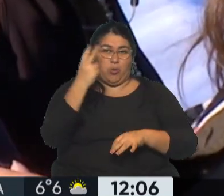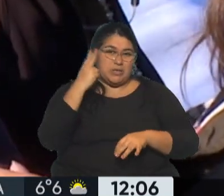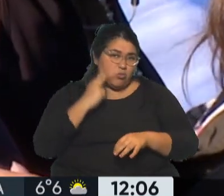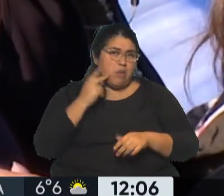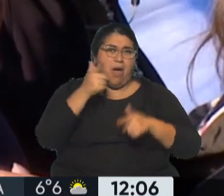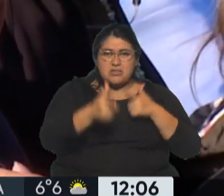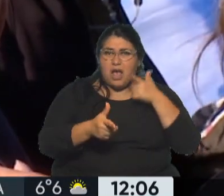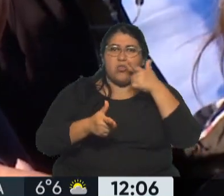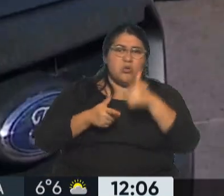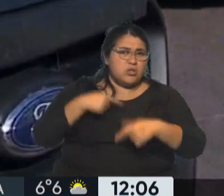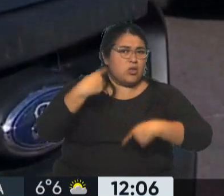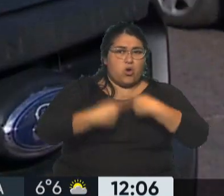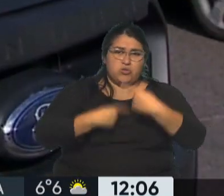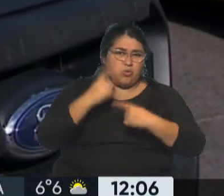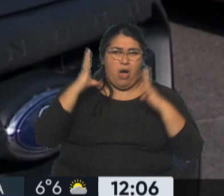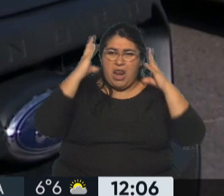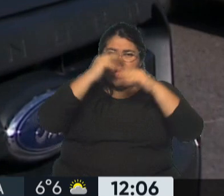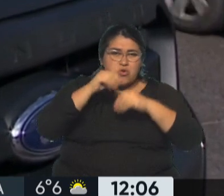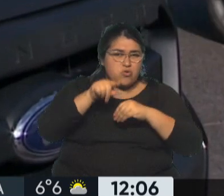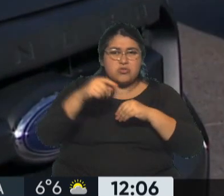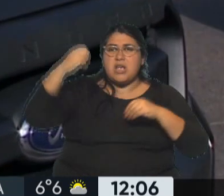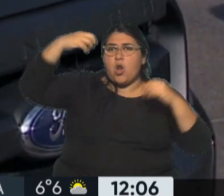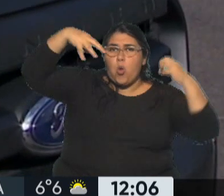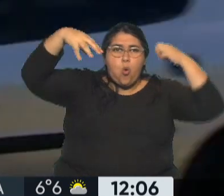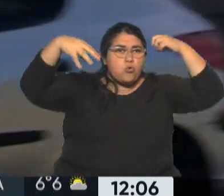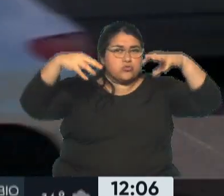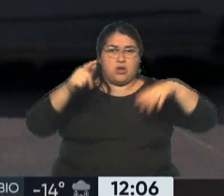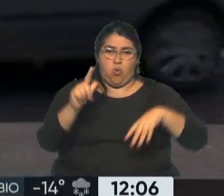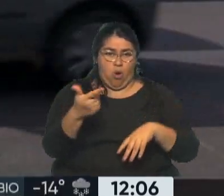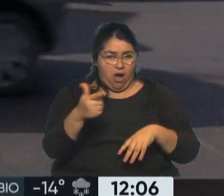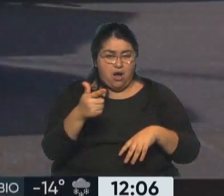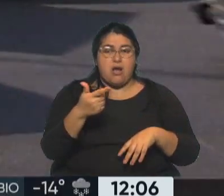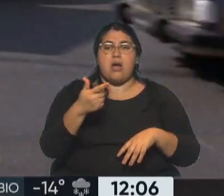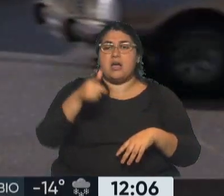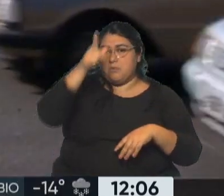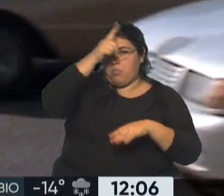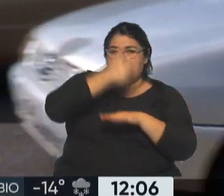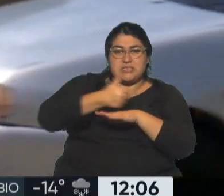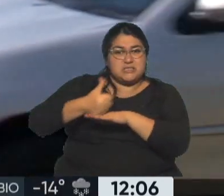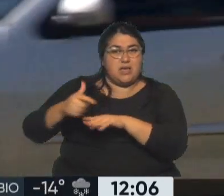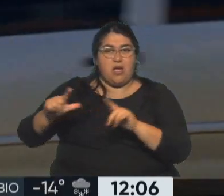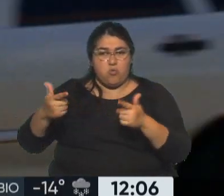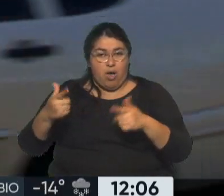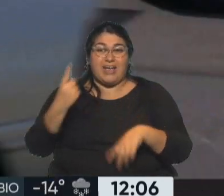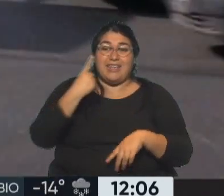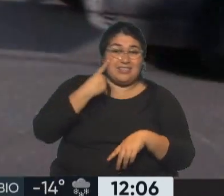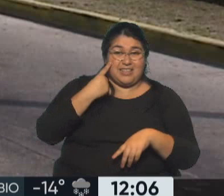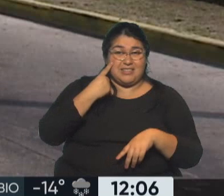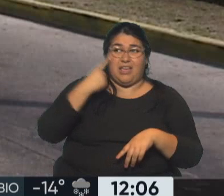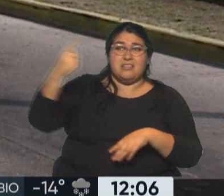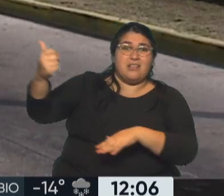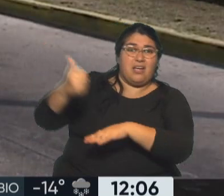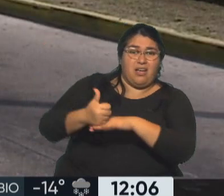robando a la noche, es una boca de lobo, no hay luces, no hay presencia policial, el intendente ni siquiera